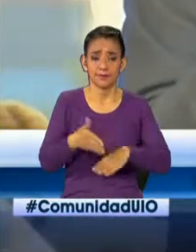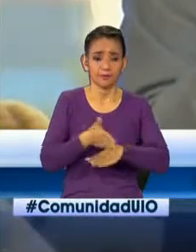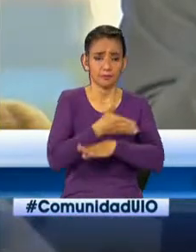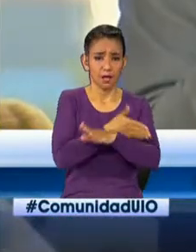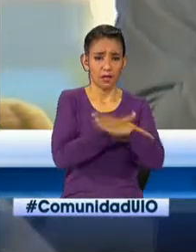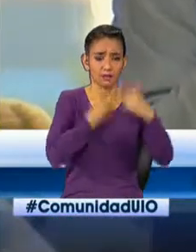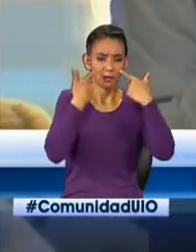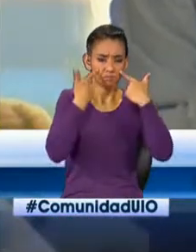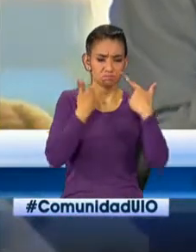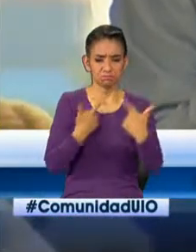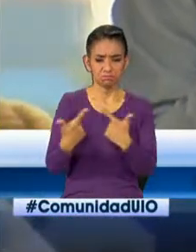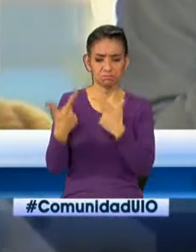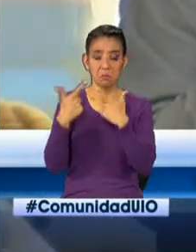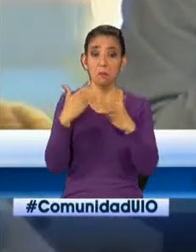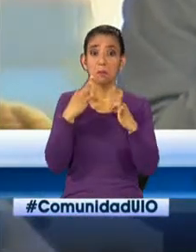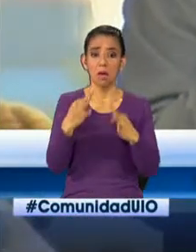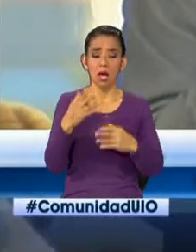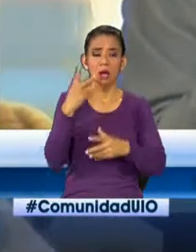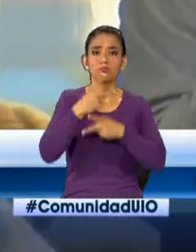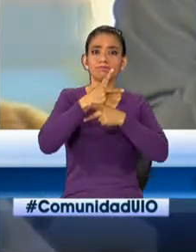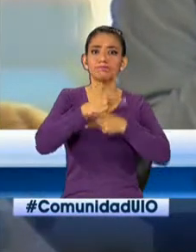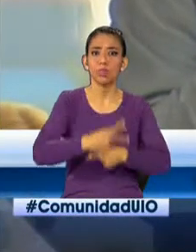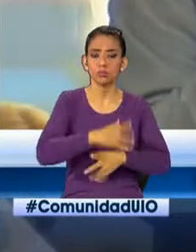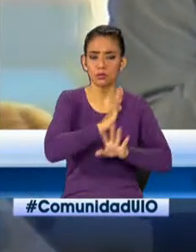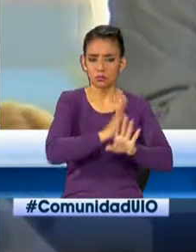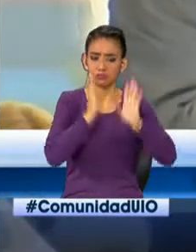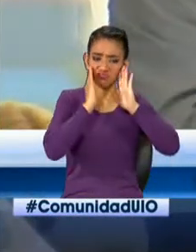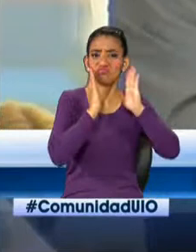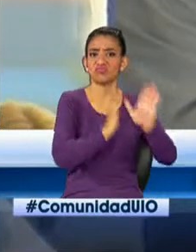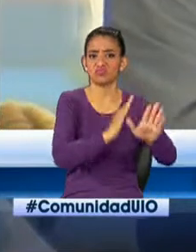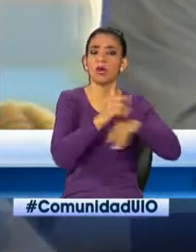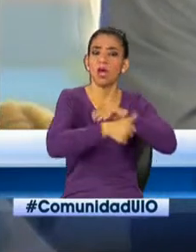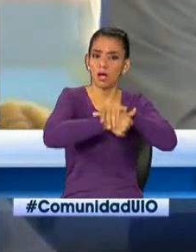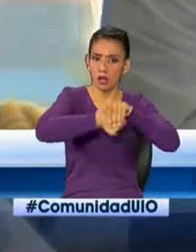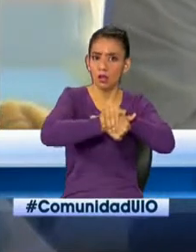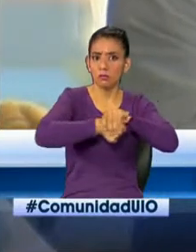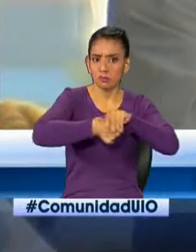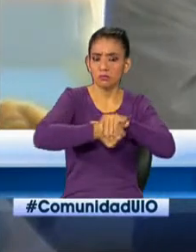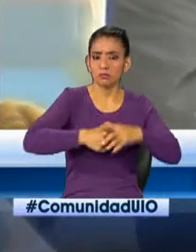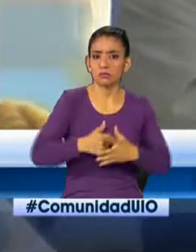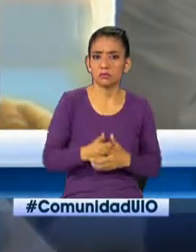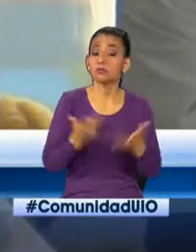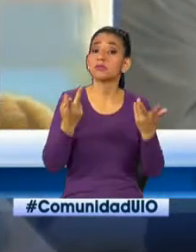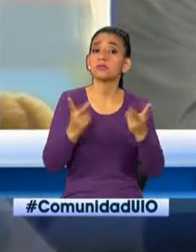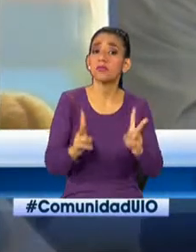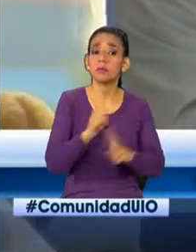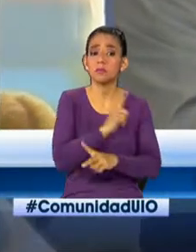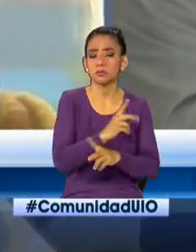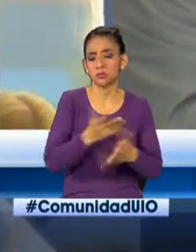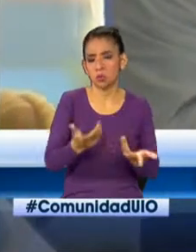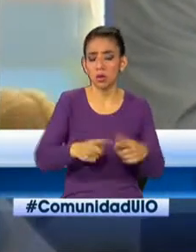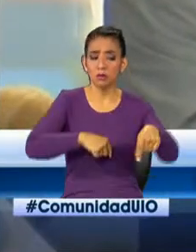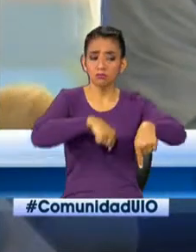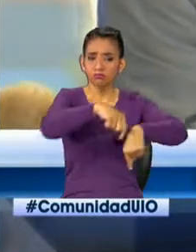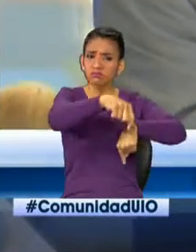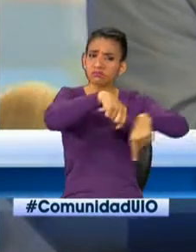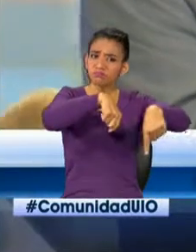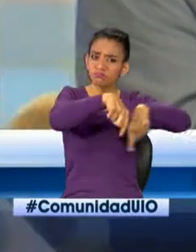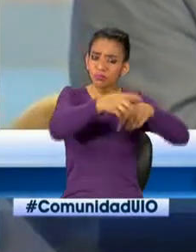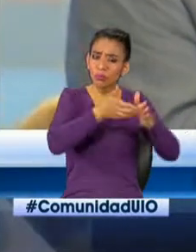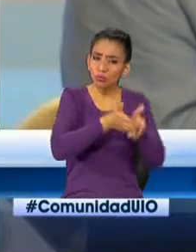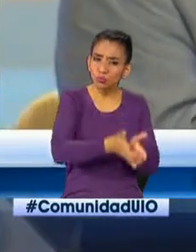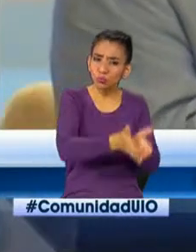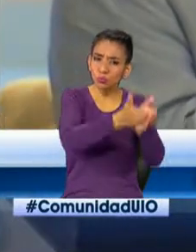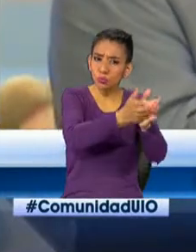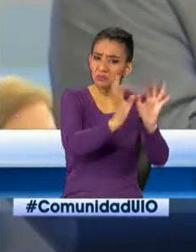para garantizar la adecuada provisión a las islas y al mismo tiempo mejorar las condiciones de transporte en términos de